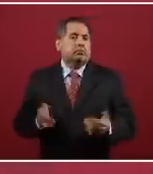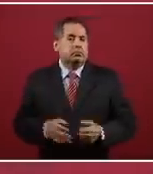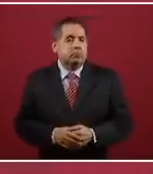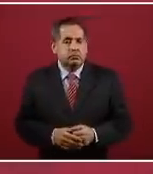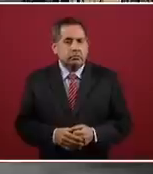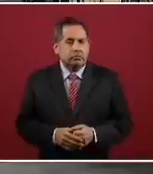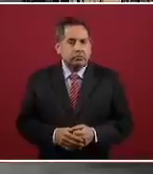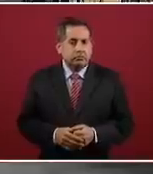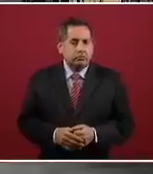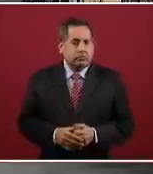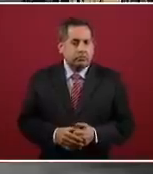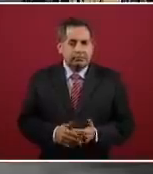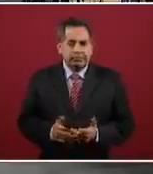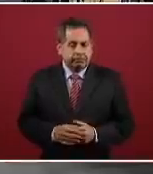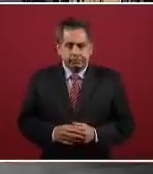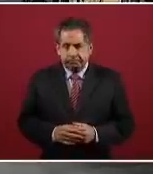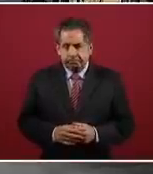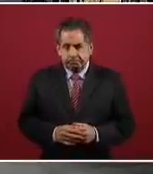pueda